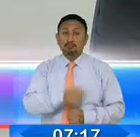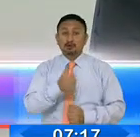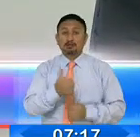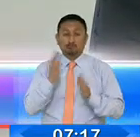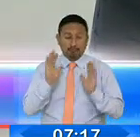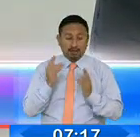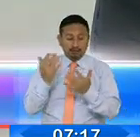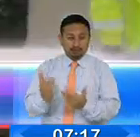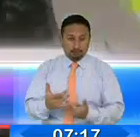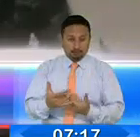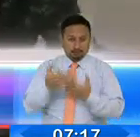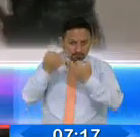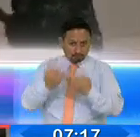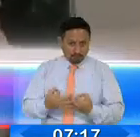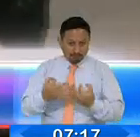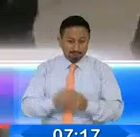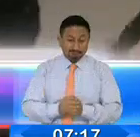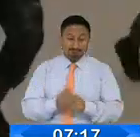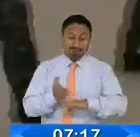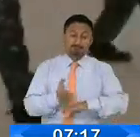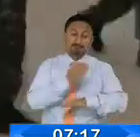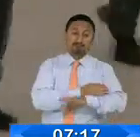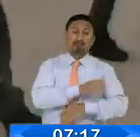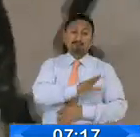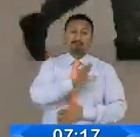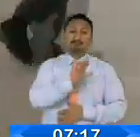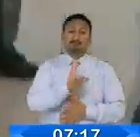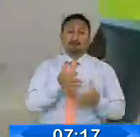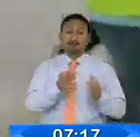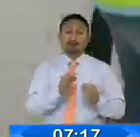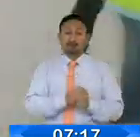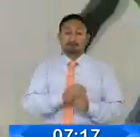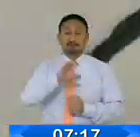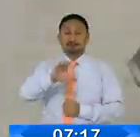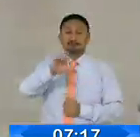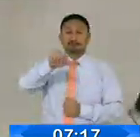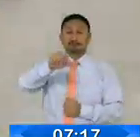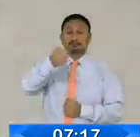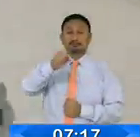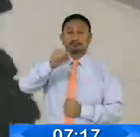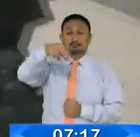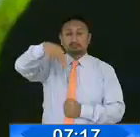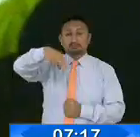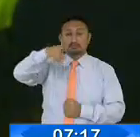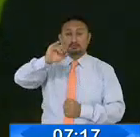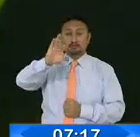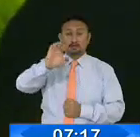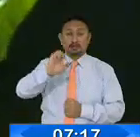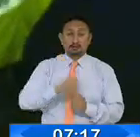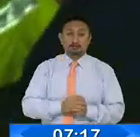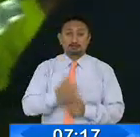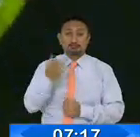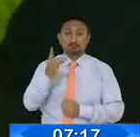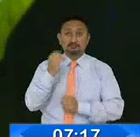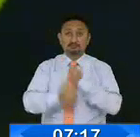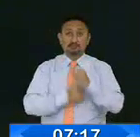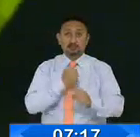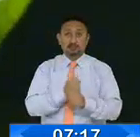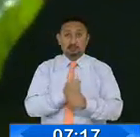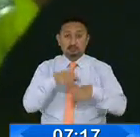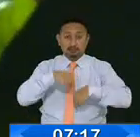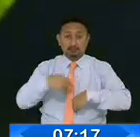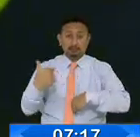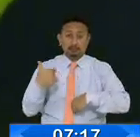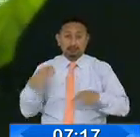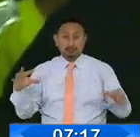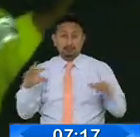que se confirmen. El pasado 5 de febrero fue capturado Alexis Paul Casquete Villamar, de 18 años de edad, que tendría